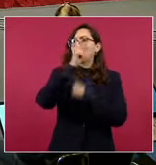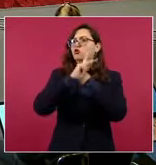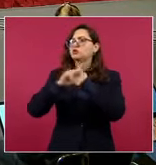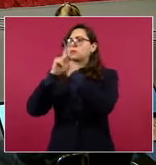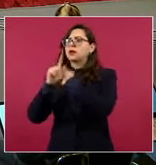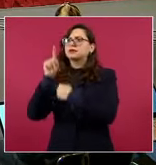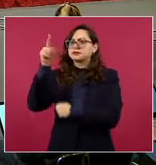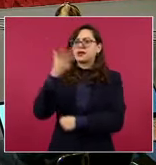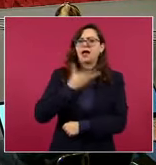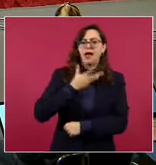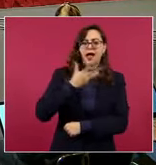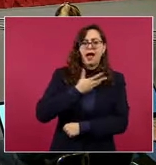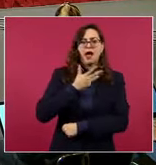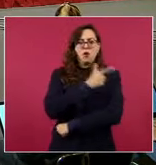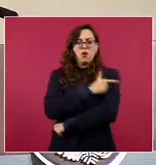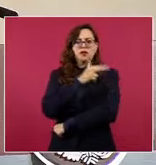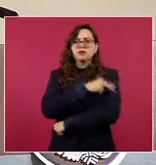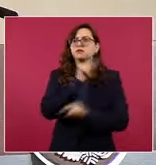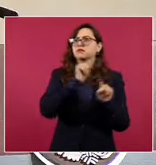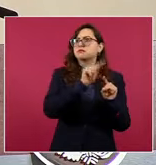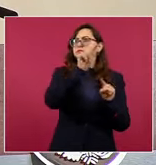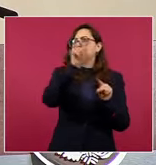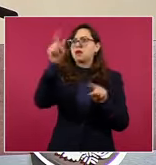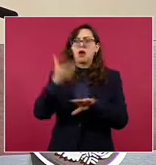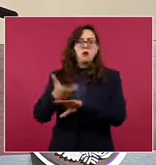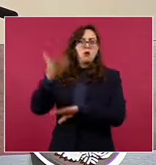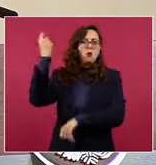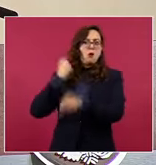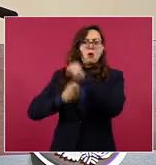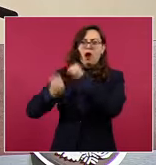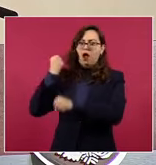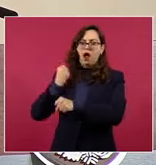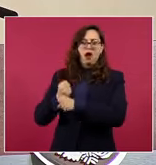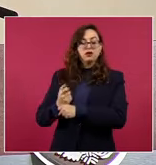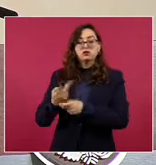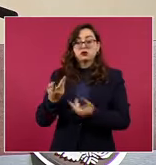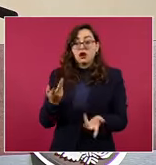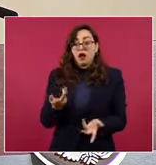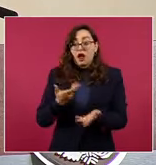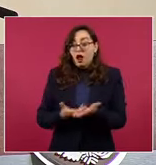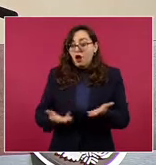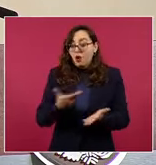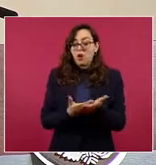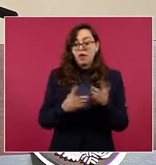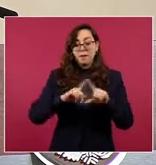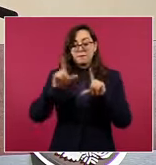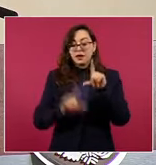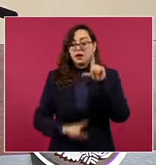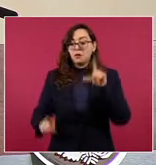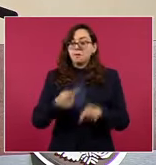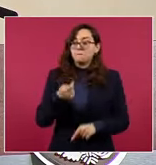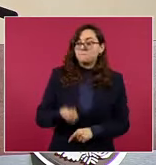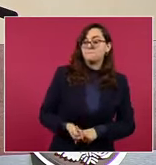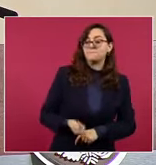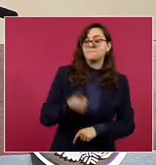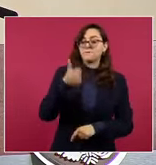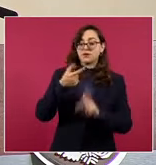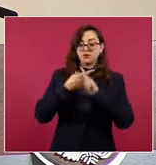entre 170 y 230 años. En México hemos dado pasos firmes